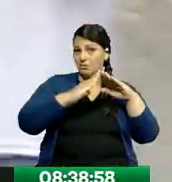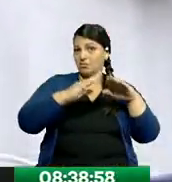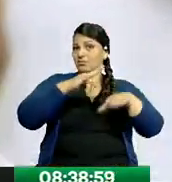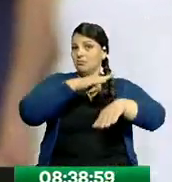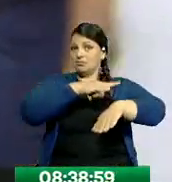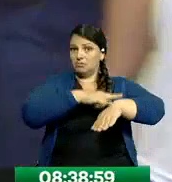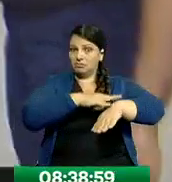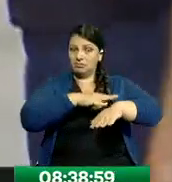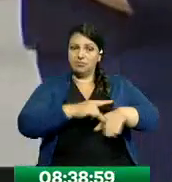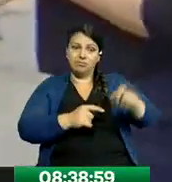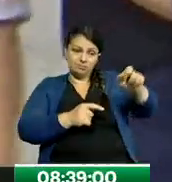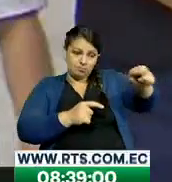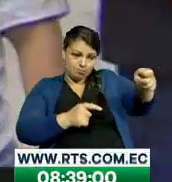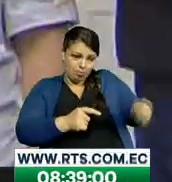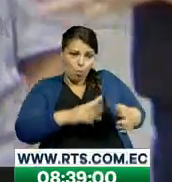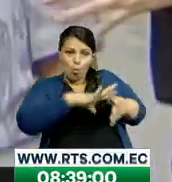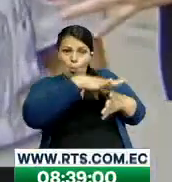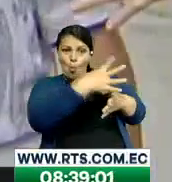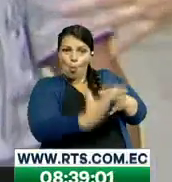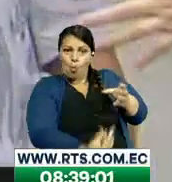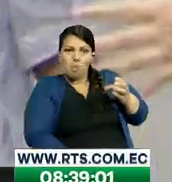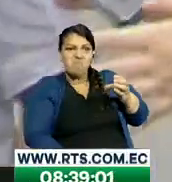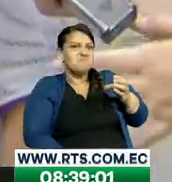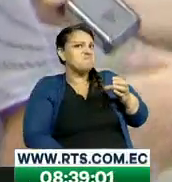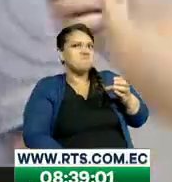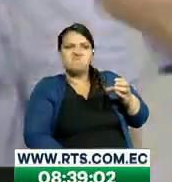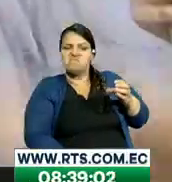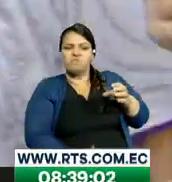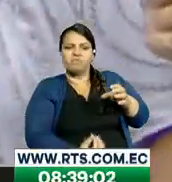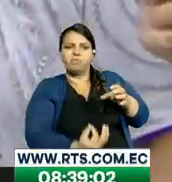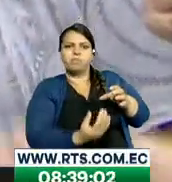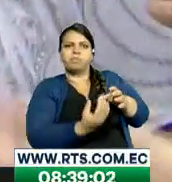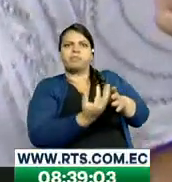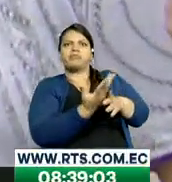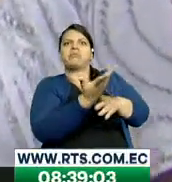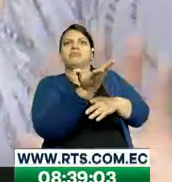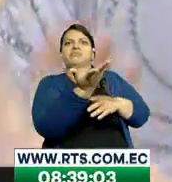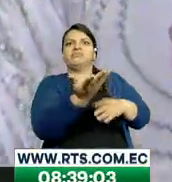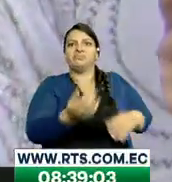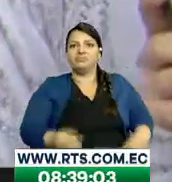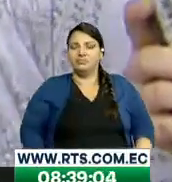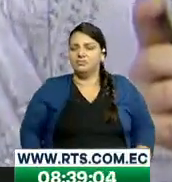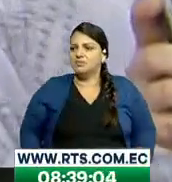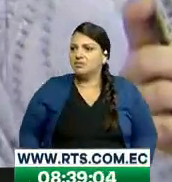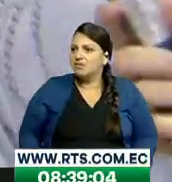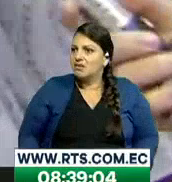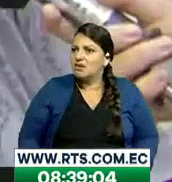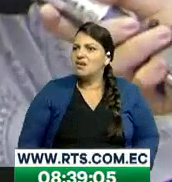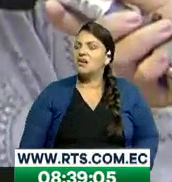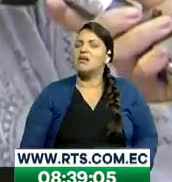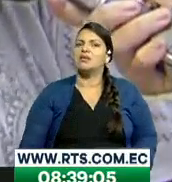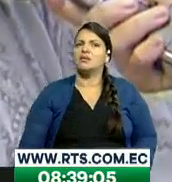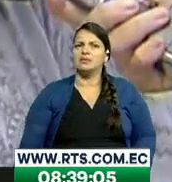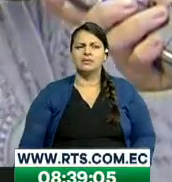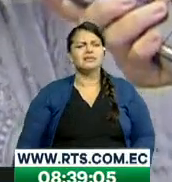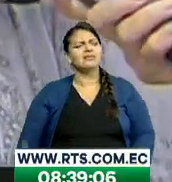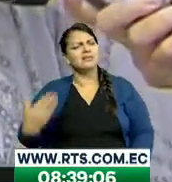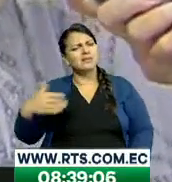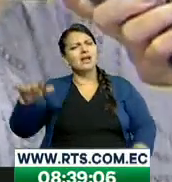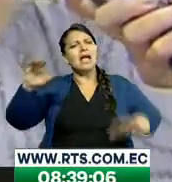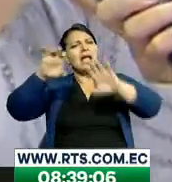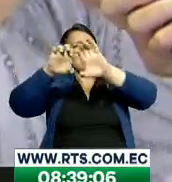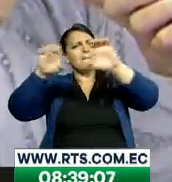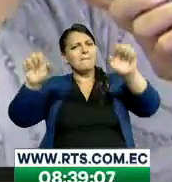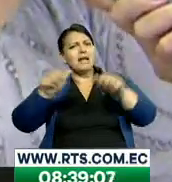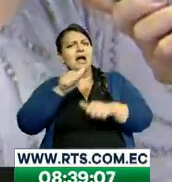una emergencia, porque si no, salimos aquí igual que todos. ¿Ya han hecho ustedes la respectiva denuncia? Sí, ya se ha llamado Interagua, ya se ha llamado